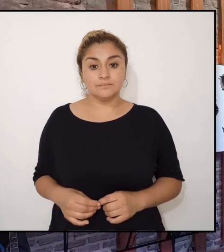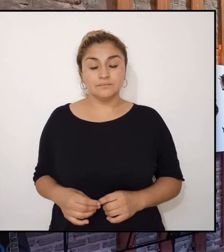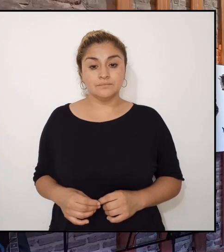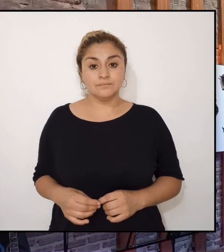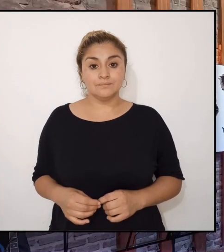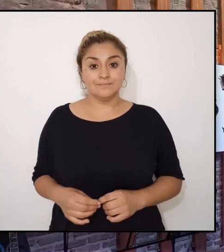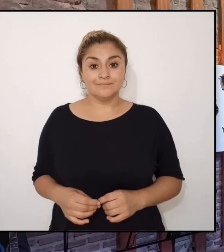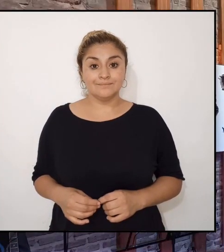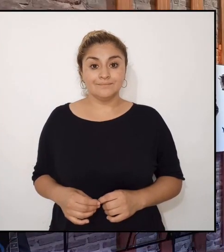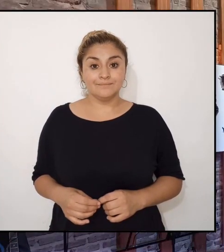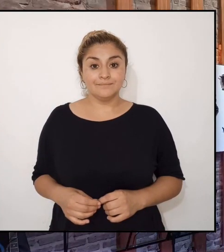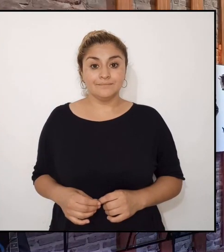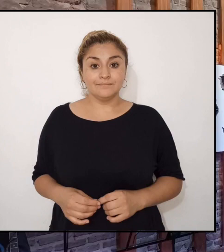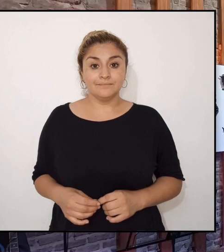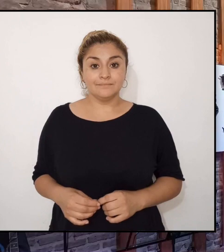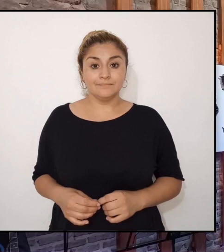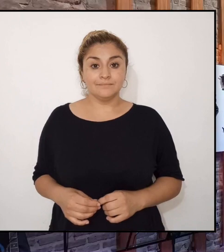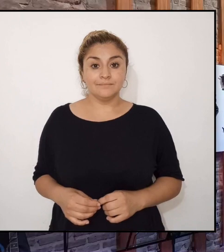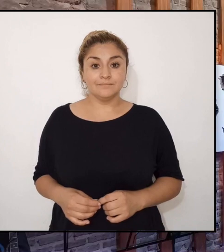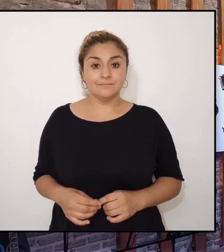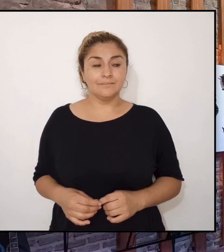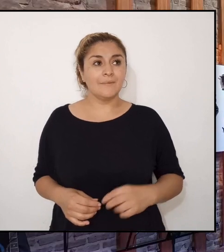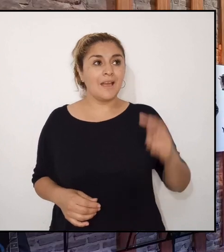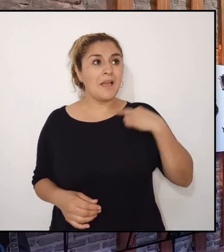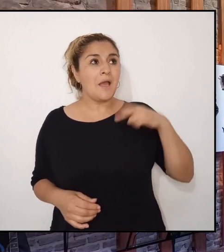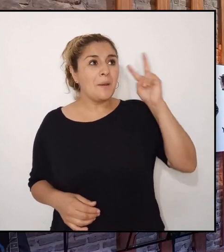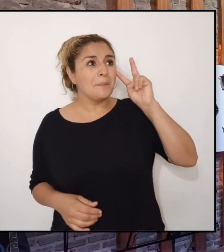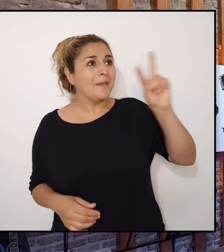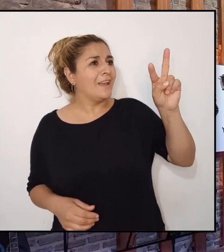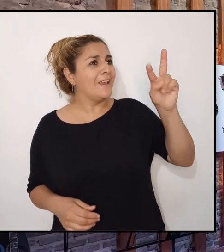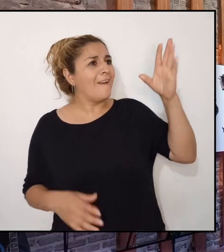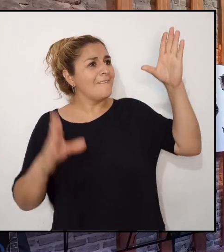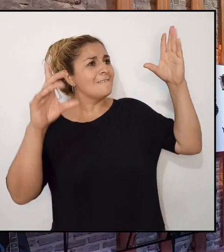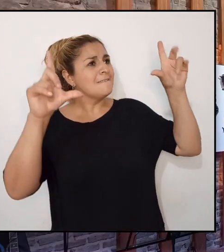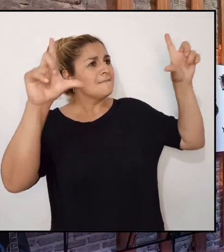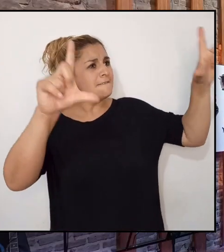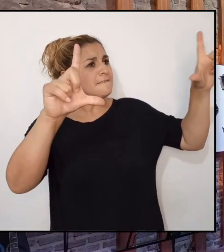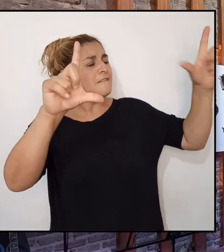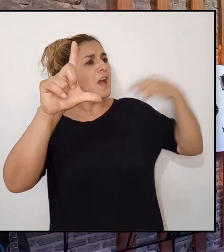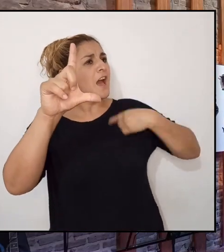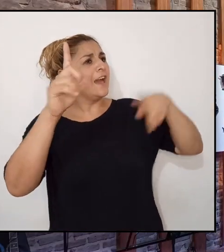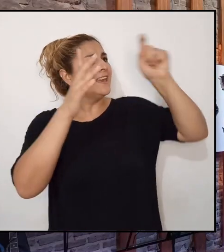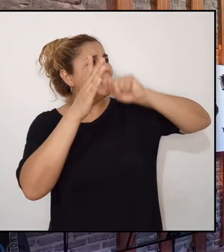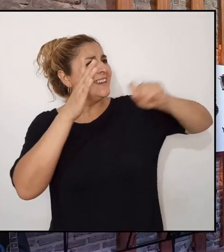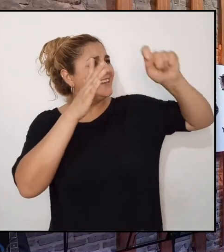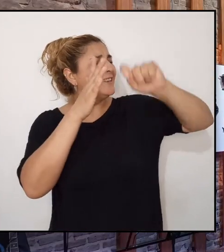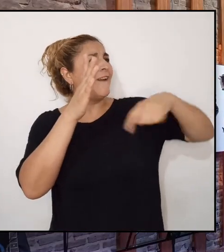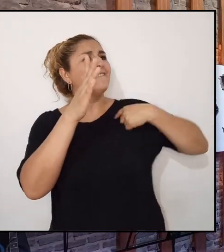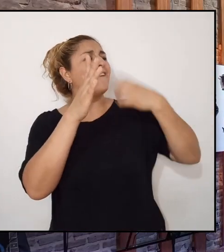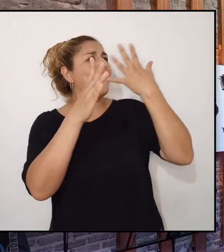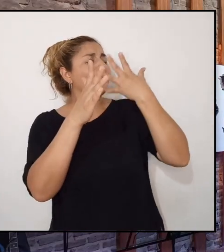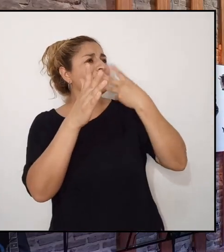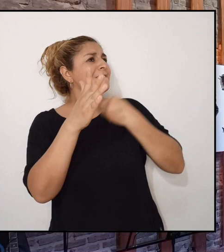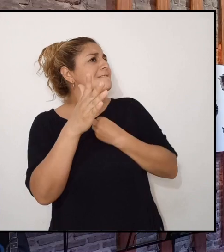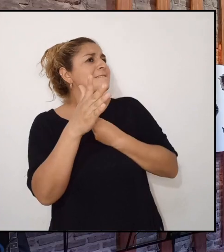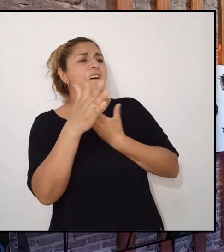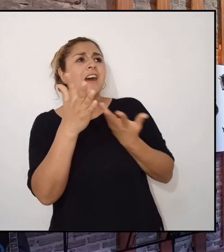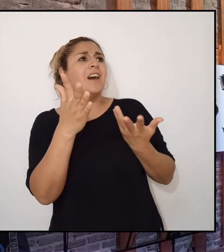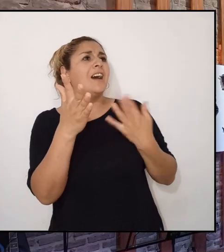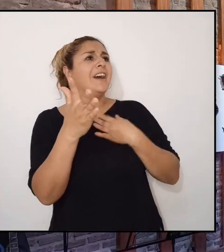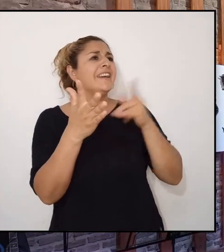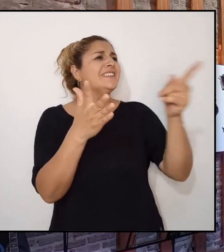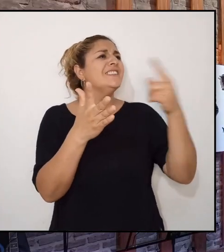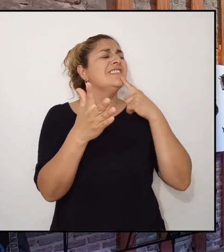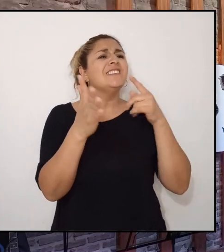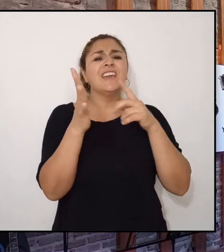con un problema, que me gustó la frase que tienen ahí escrita, ¿no? Porque la adoración es mucho más que música. Digo, con un